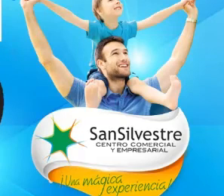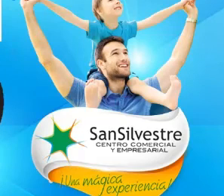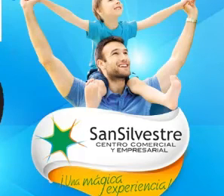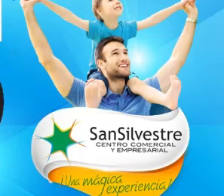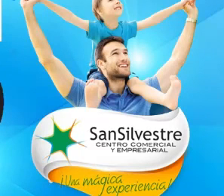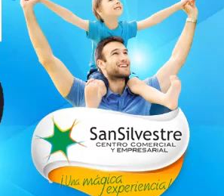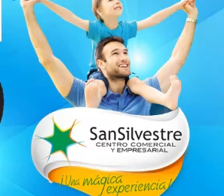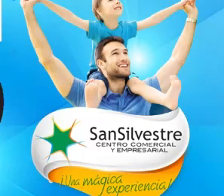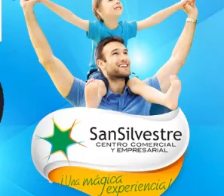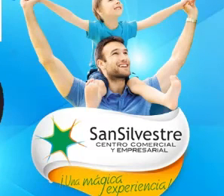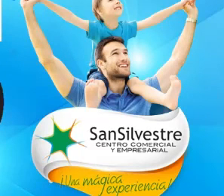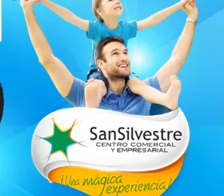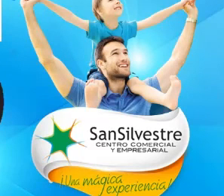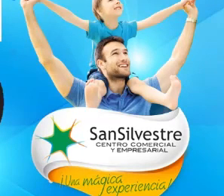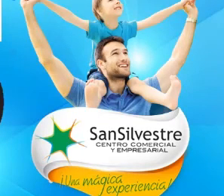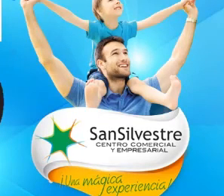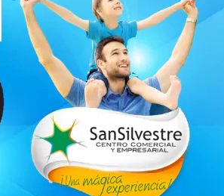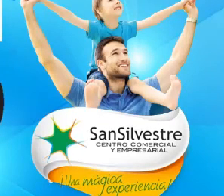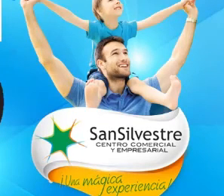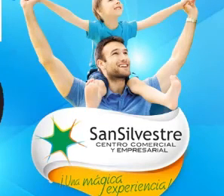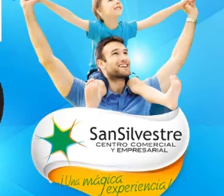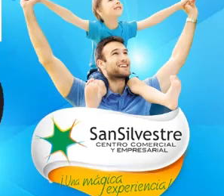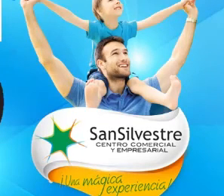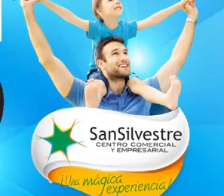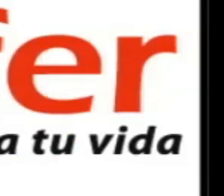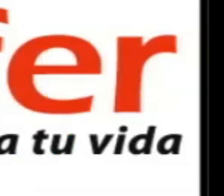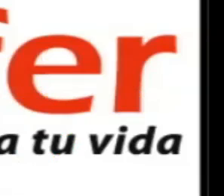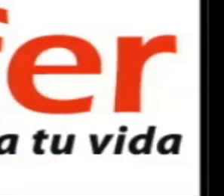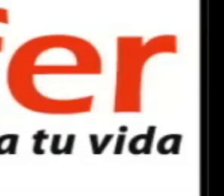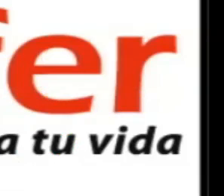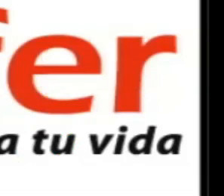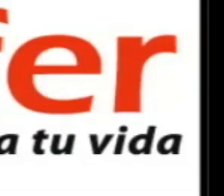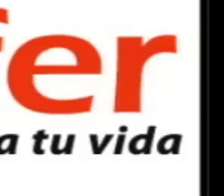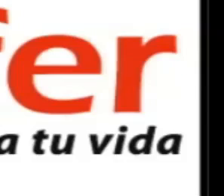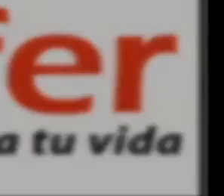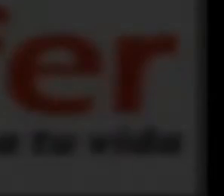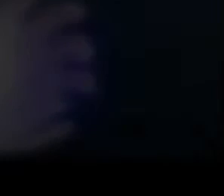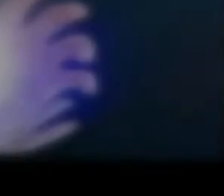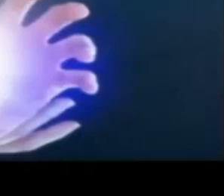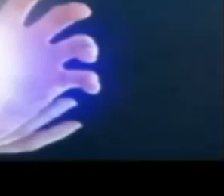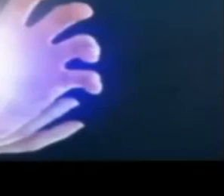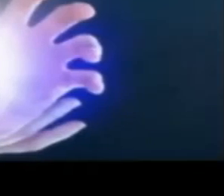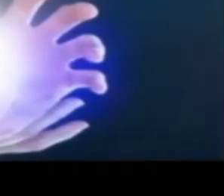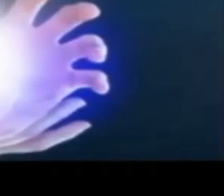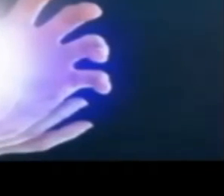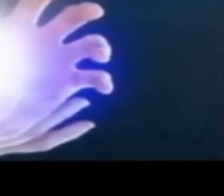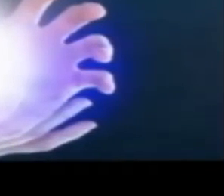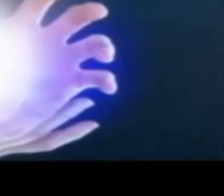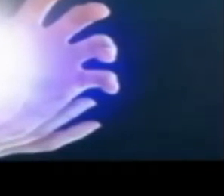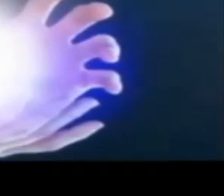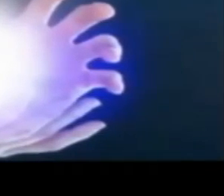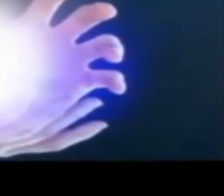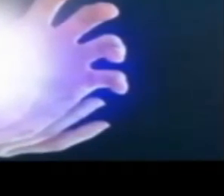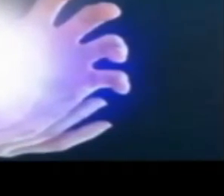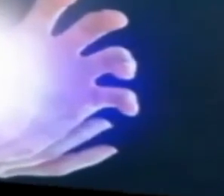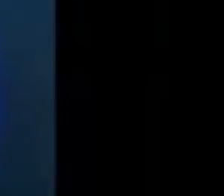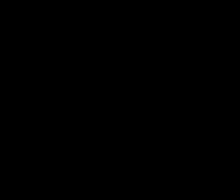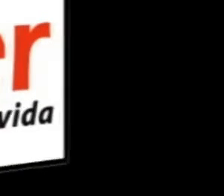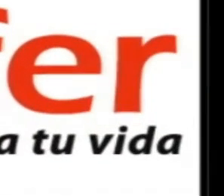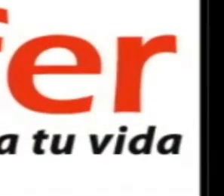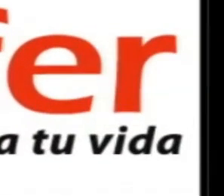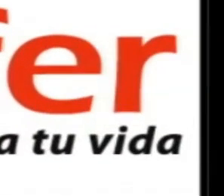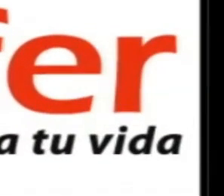diario de un bono de marca del Centro Comercial por 200 mil pesos. Electrofer, ilumina tu vida.